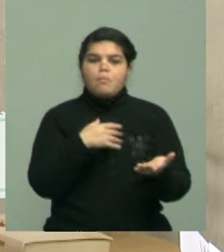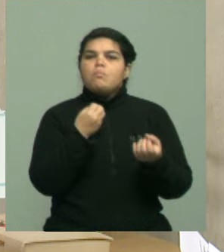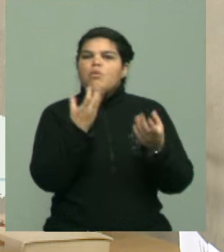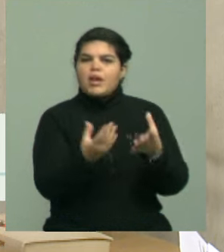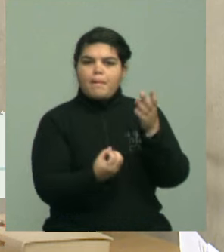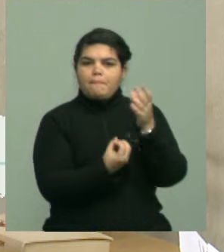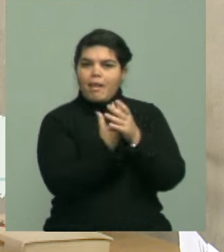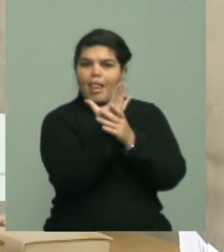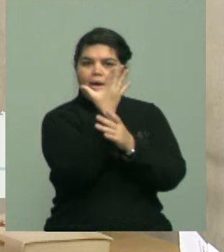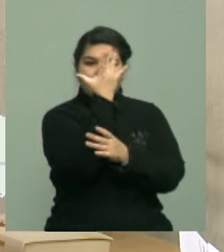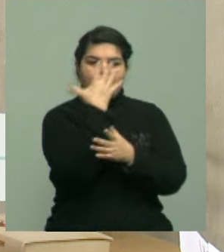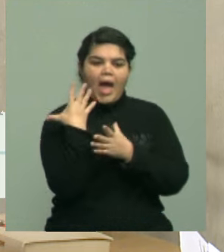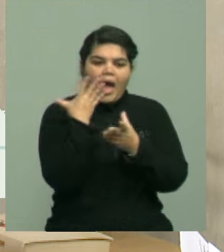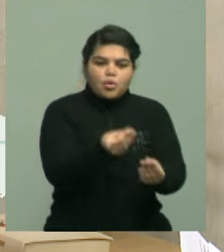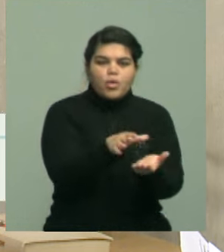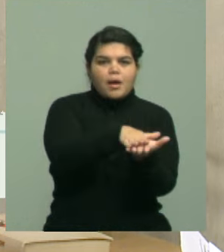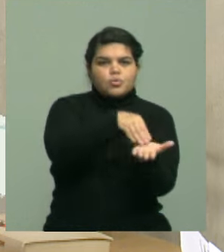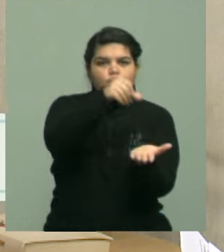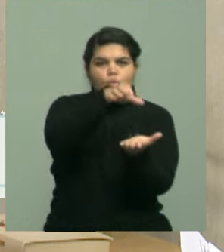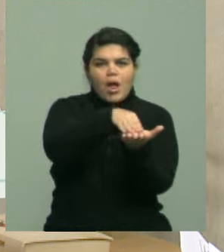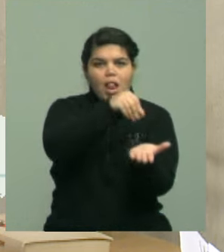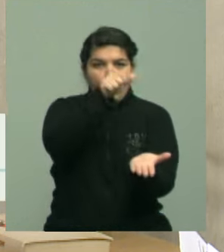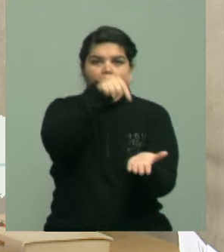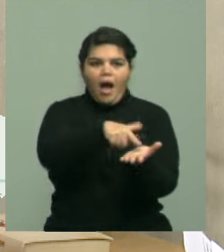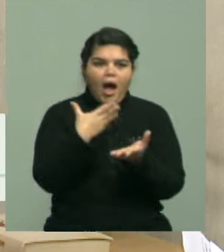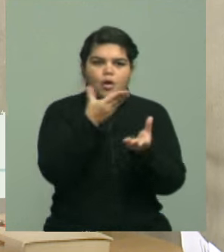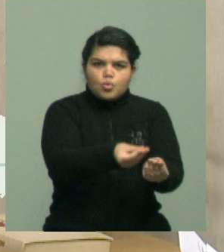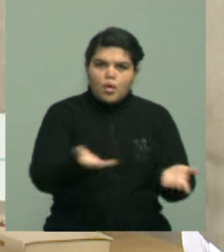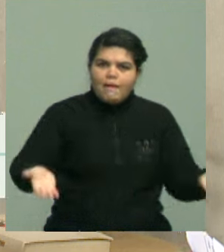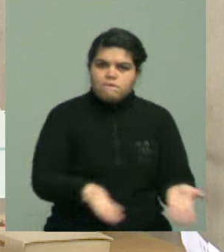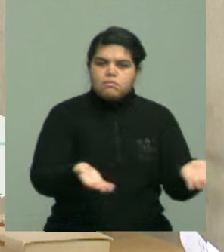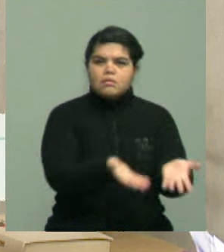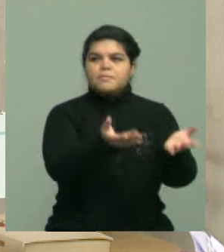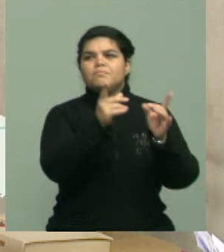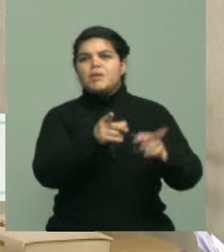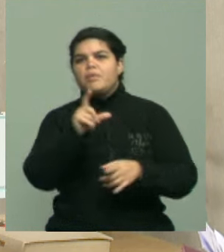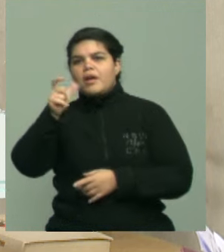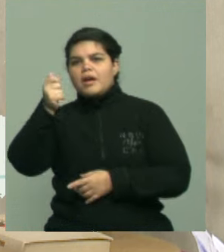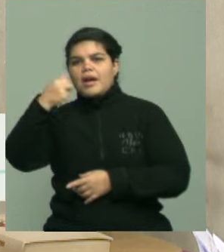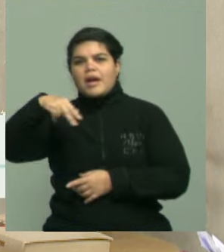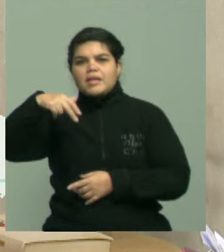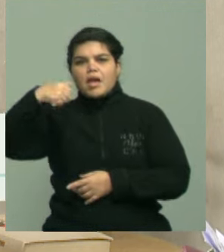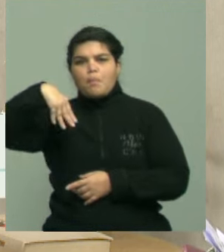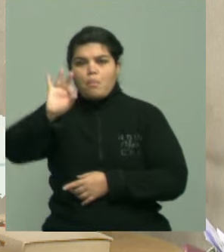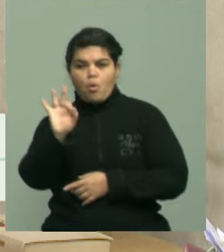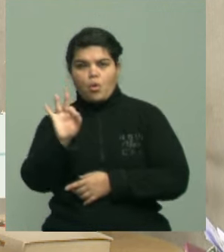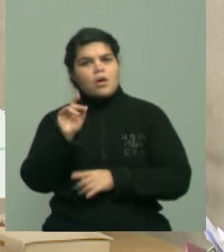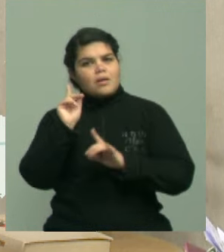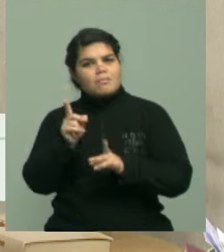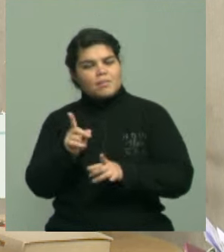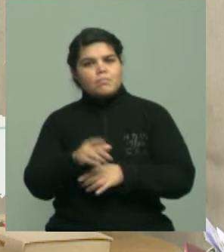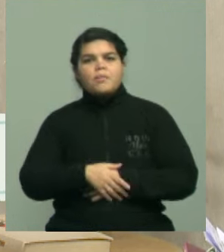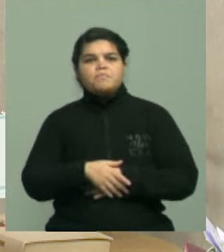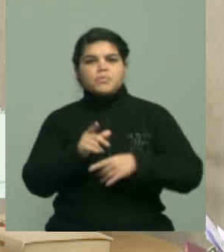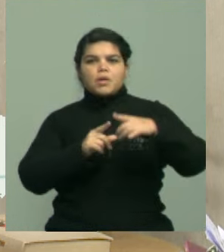Por decirte, históricamente uno habla de cáñamo. Todas sí. las sogas que eran de los barcos en la antigüedad eran fibra de cáñamo.